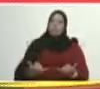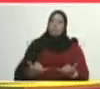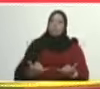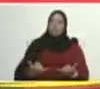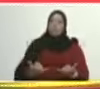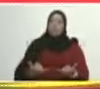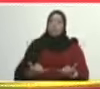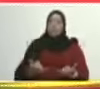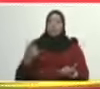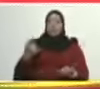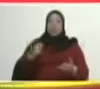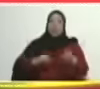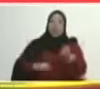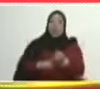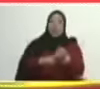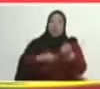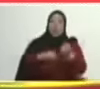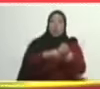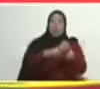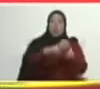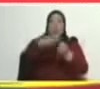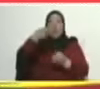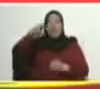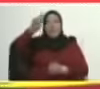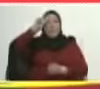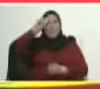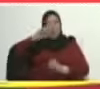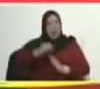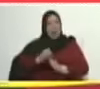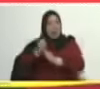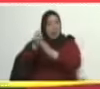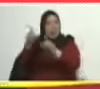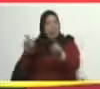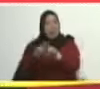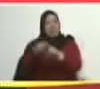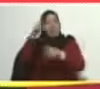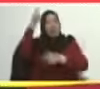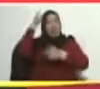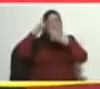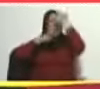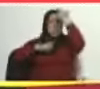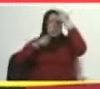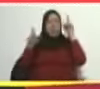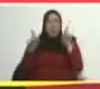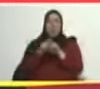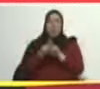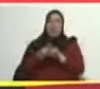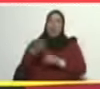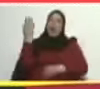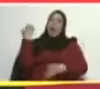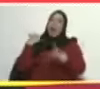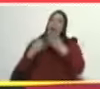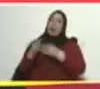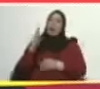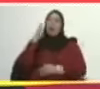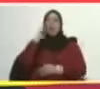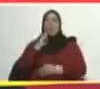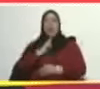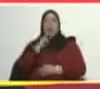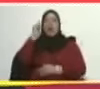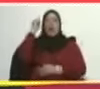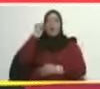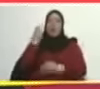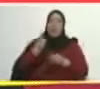Consecuentes con el legado de los comandantes Fidel Castro y Hugo Chávez, así como el legado de nuestros ancestros del vivir bien, de la cultura de la